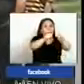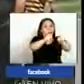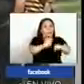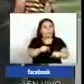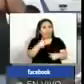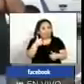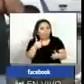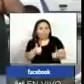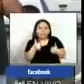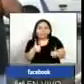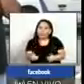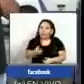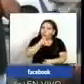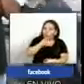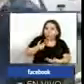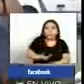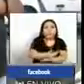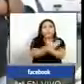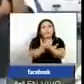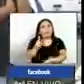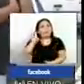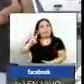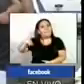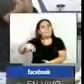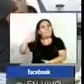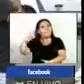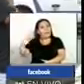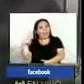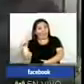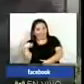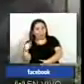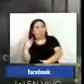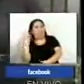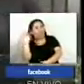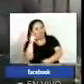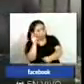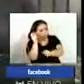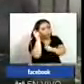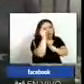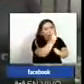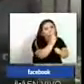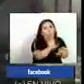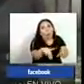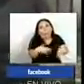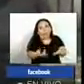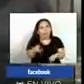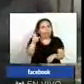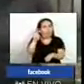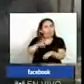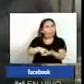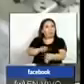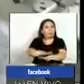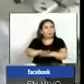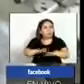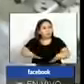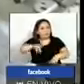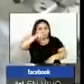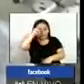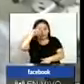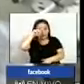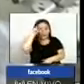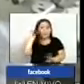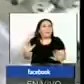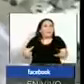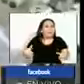para miles de trabajadores que denunciaron ante el Ministerio de Trabajo tener cancelaciones de contratos. Debido a la